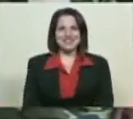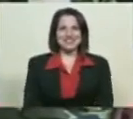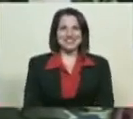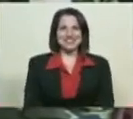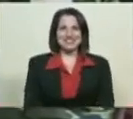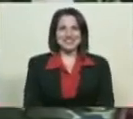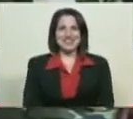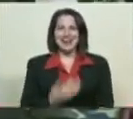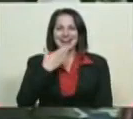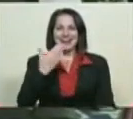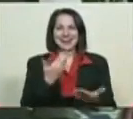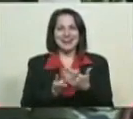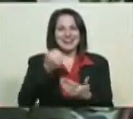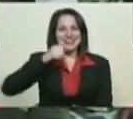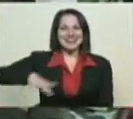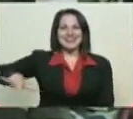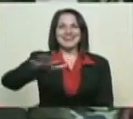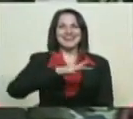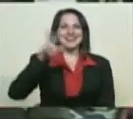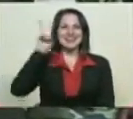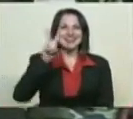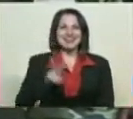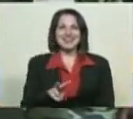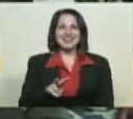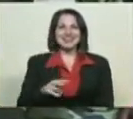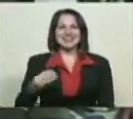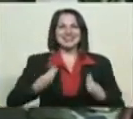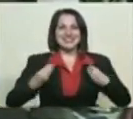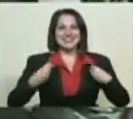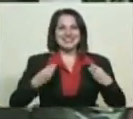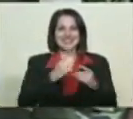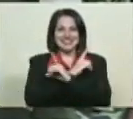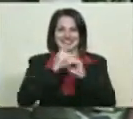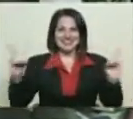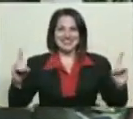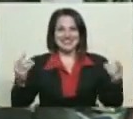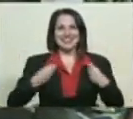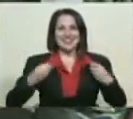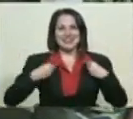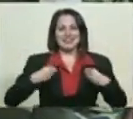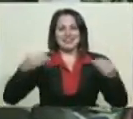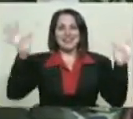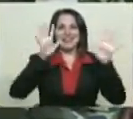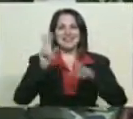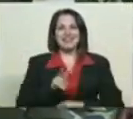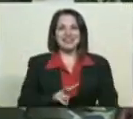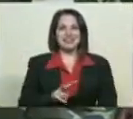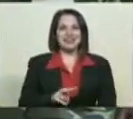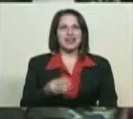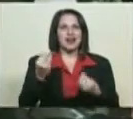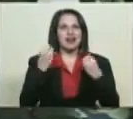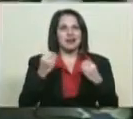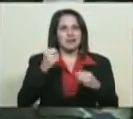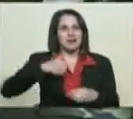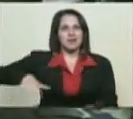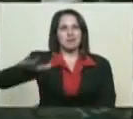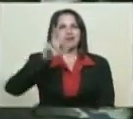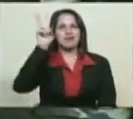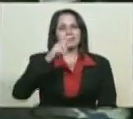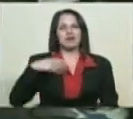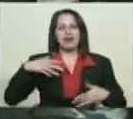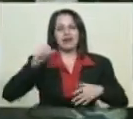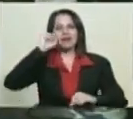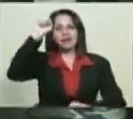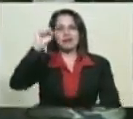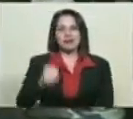venezolanas. Muchísimas gracias al pueblo de Venezuela. Que viva la democracia, que viva Venezuela y que viva el pueblo de Venezuela. ¡Viva!